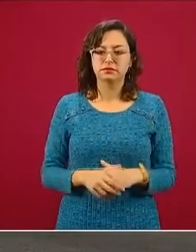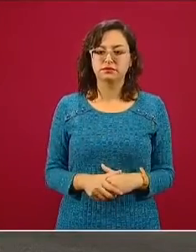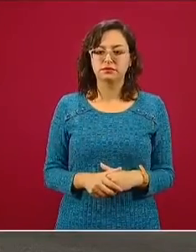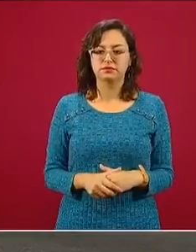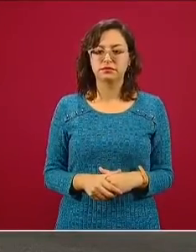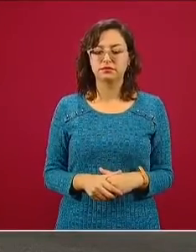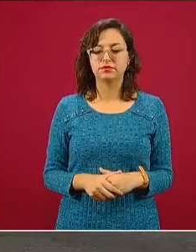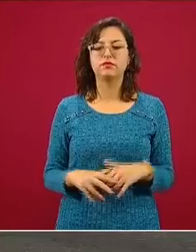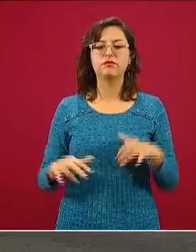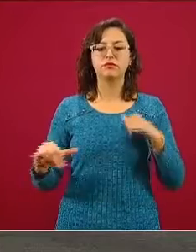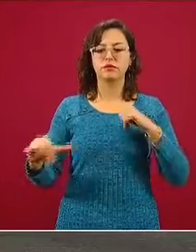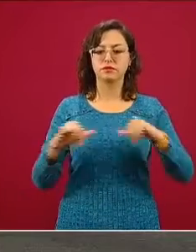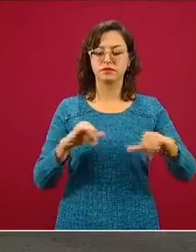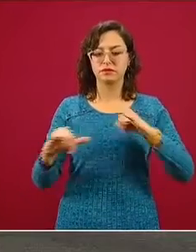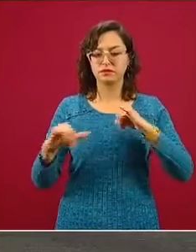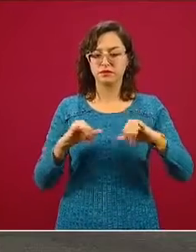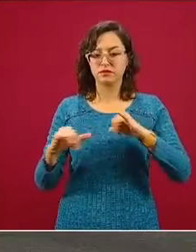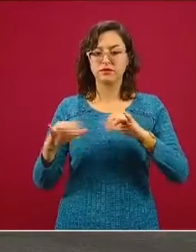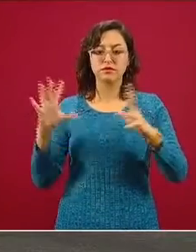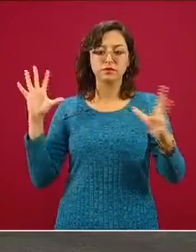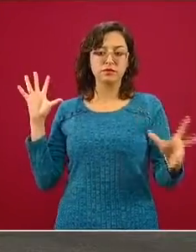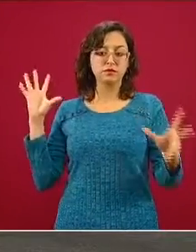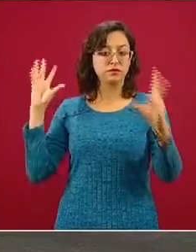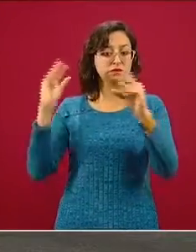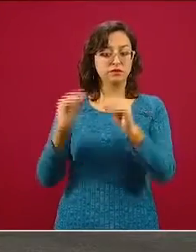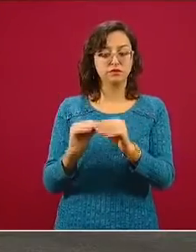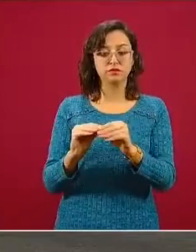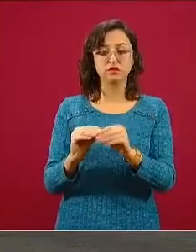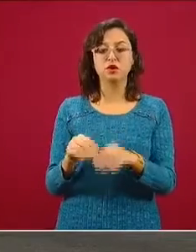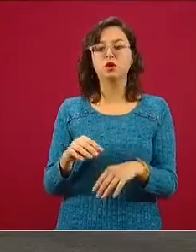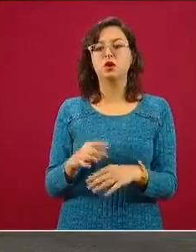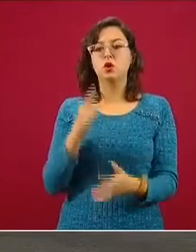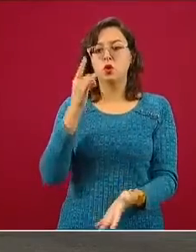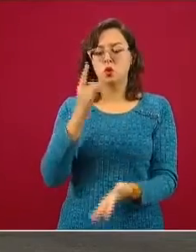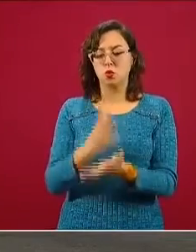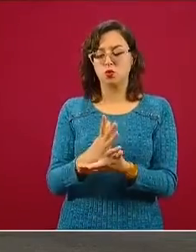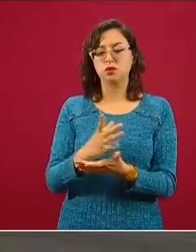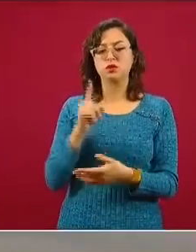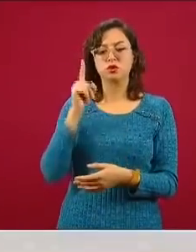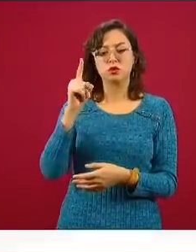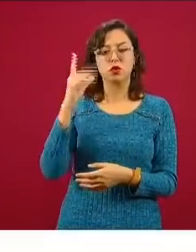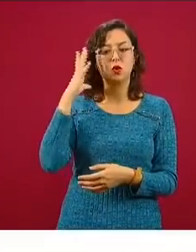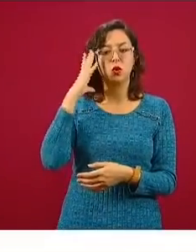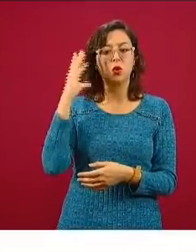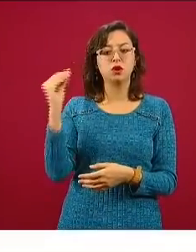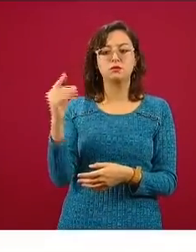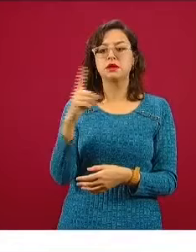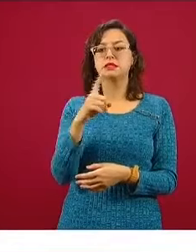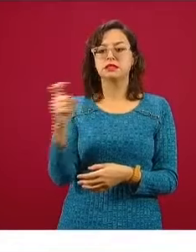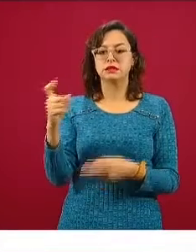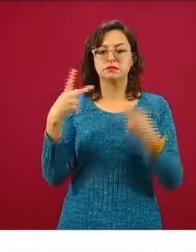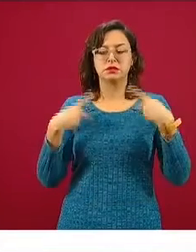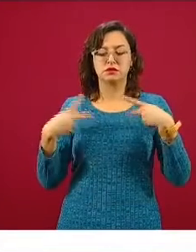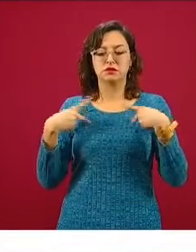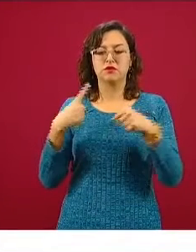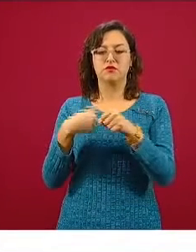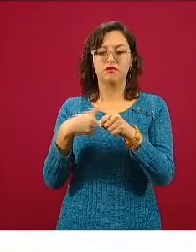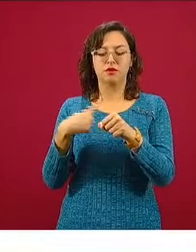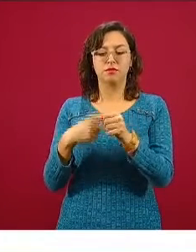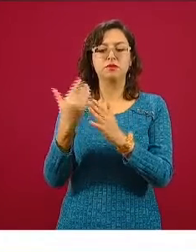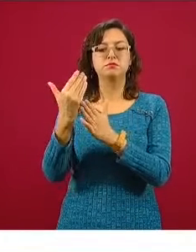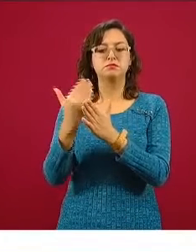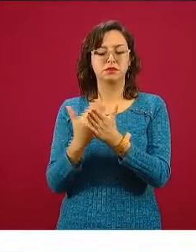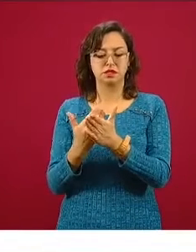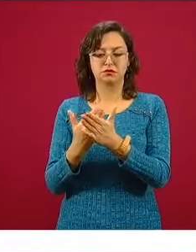En nuestro mapa de casos acumulados, solamente el estado de Colima ha tenido menos de 100 casos o hasta 100